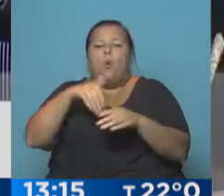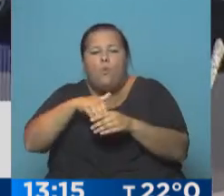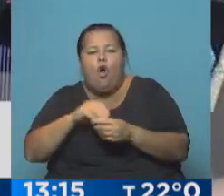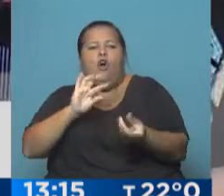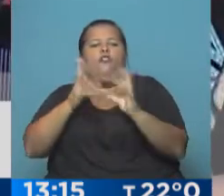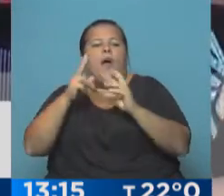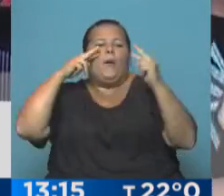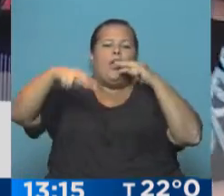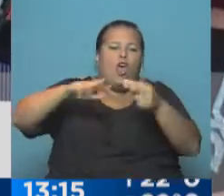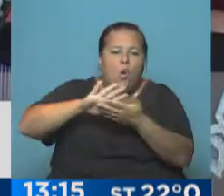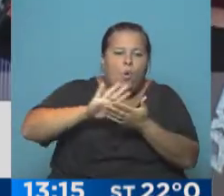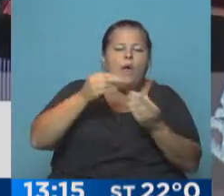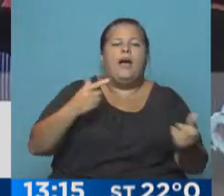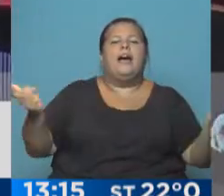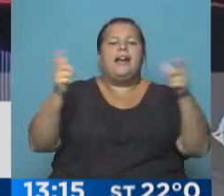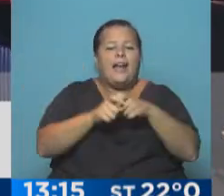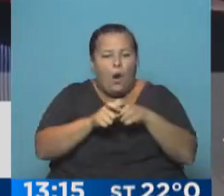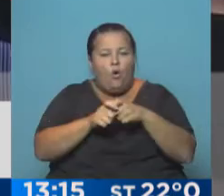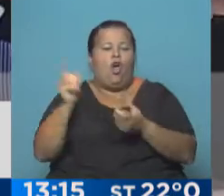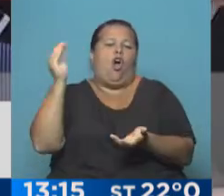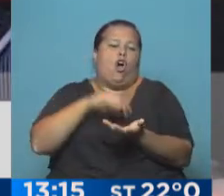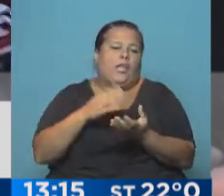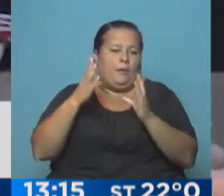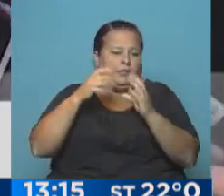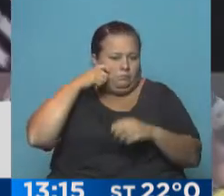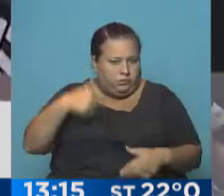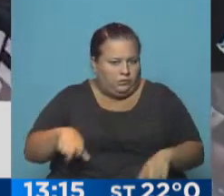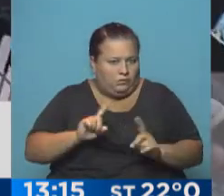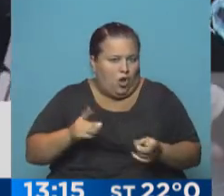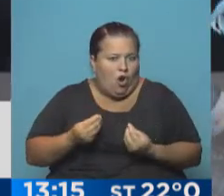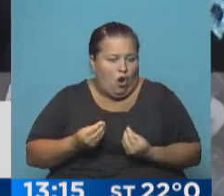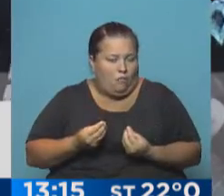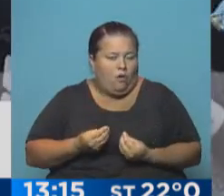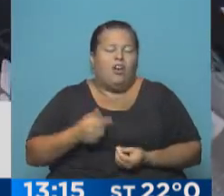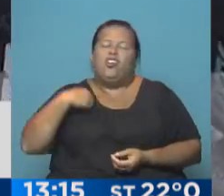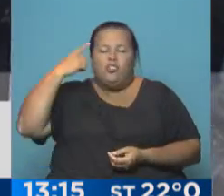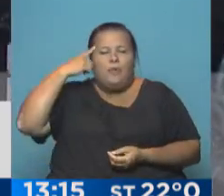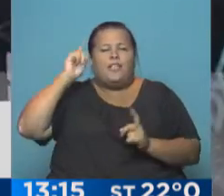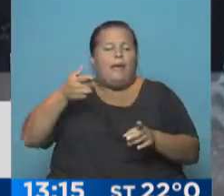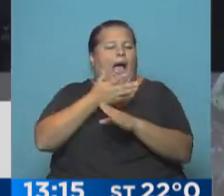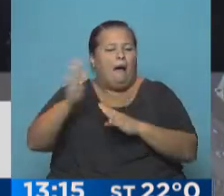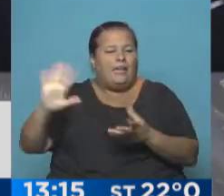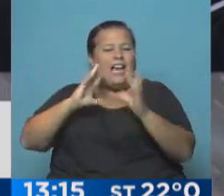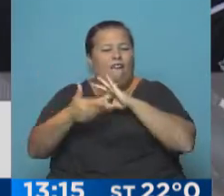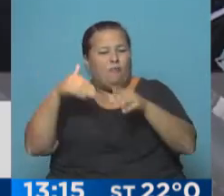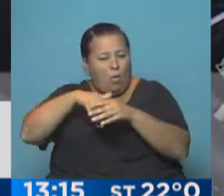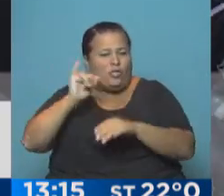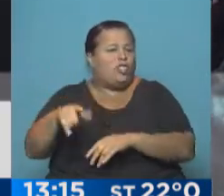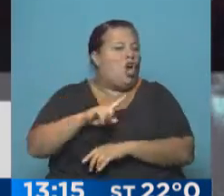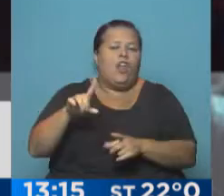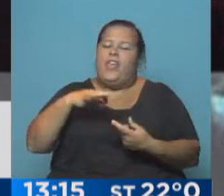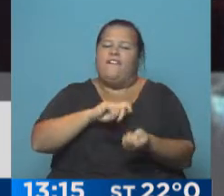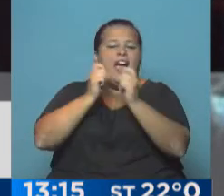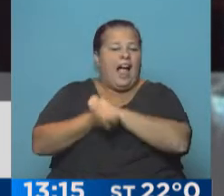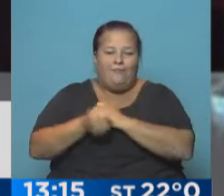nuevos veedores, de que se reúnan y que no sea otra vez un papelón? No, yo creo que seguramente, más allá del sistema de votación o no, lo que hay que cambiar,